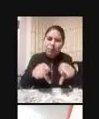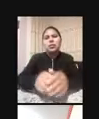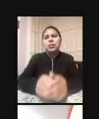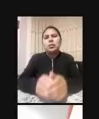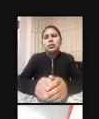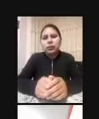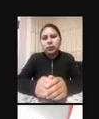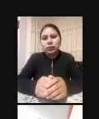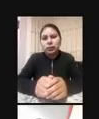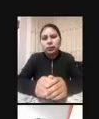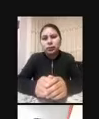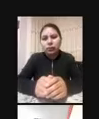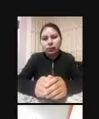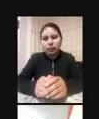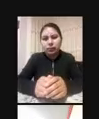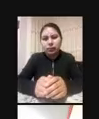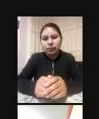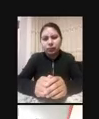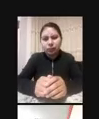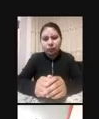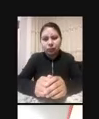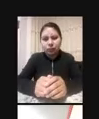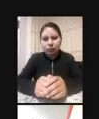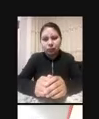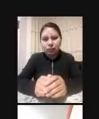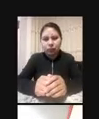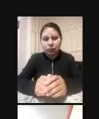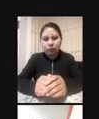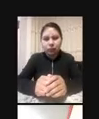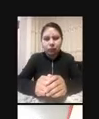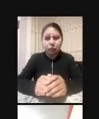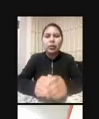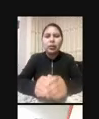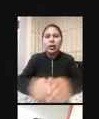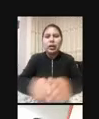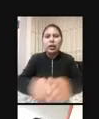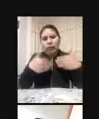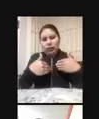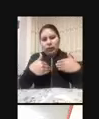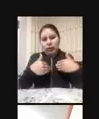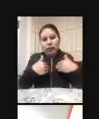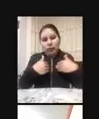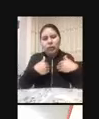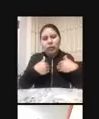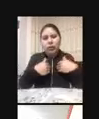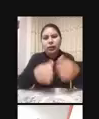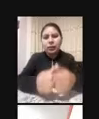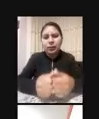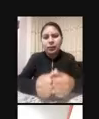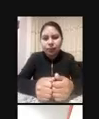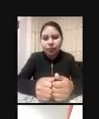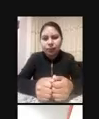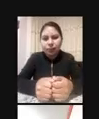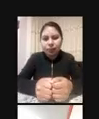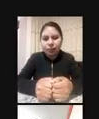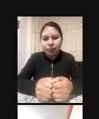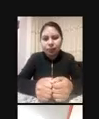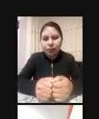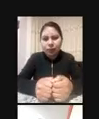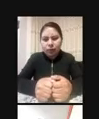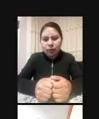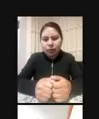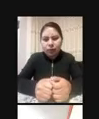¿no? Entonces, esas son las comorbilidades que tiene el síndrome de Down. Ahora, hablábamos